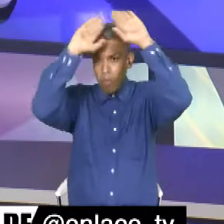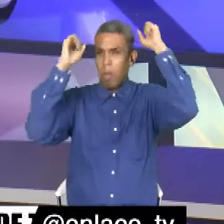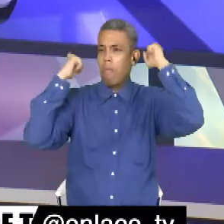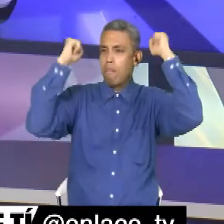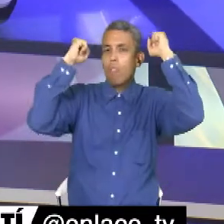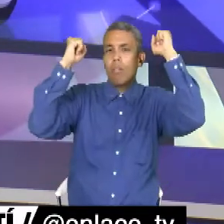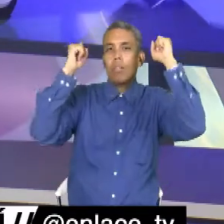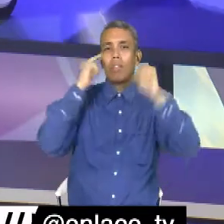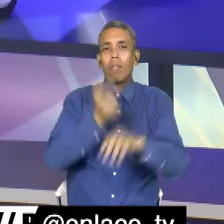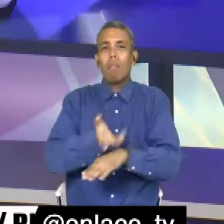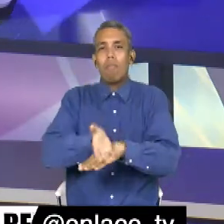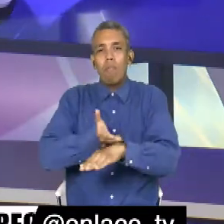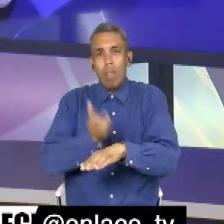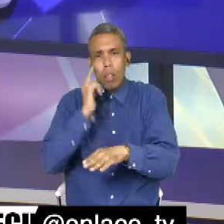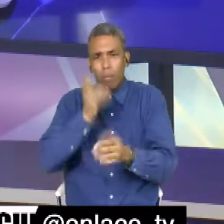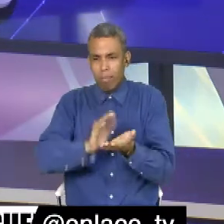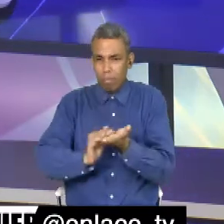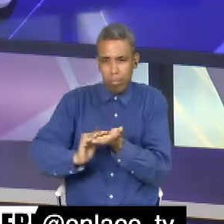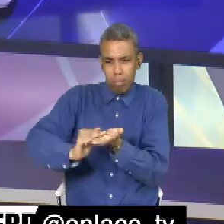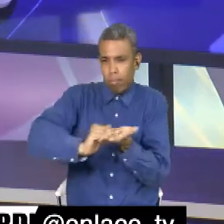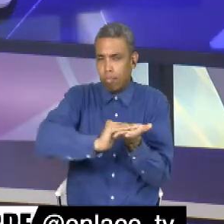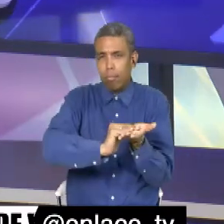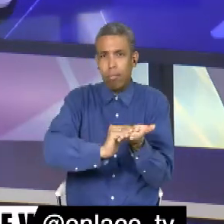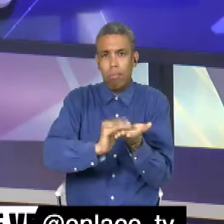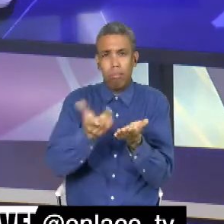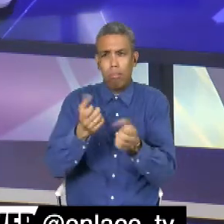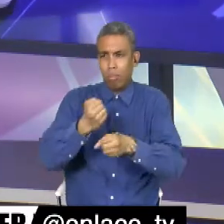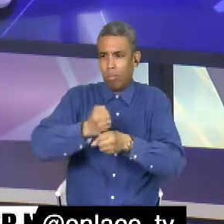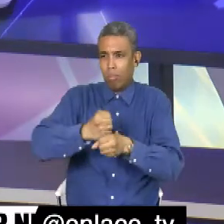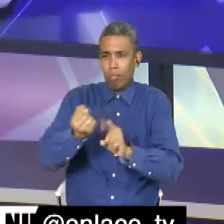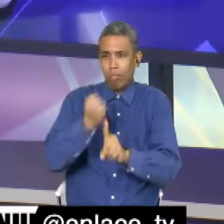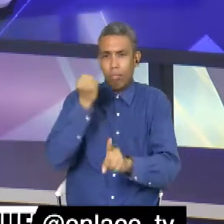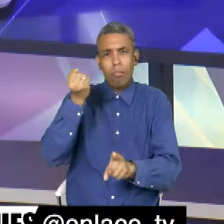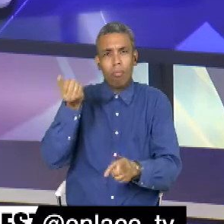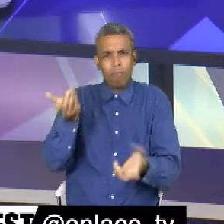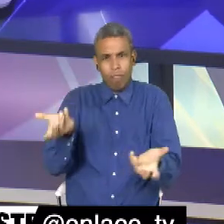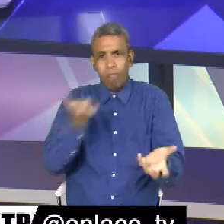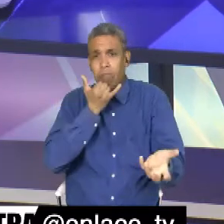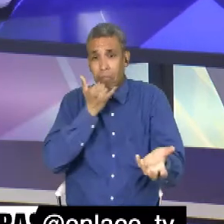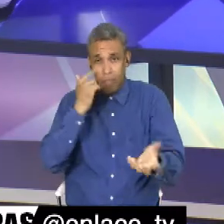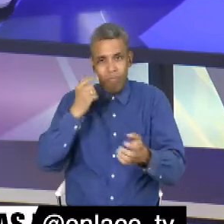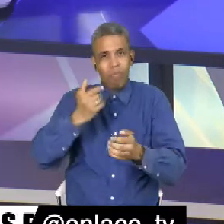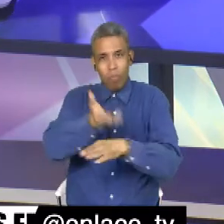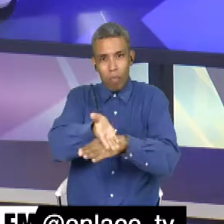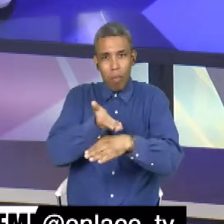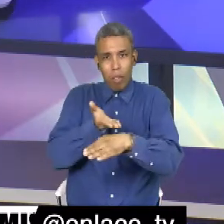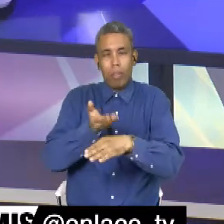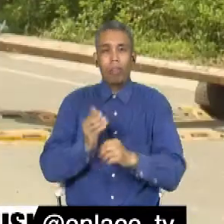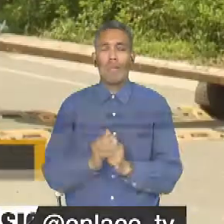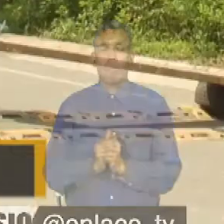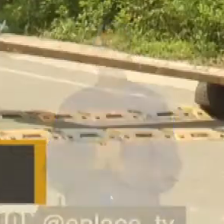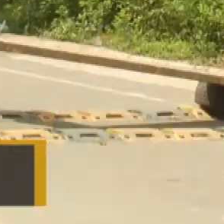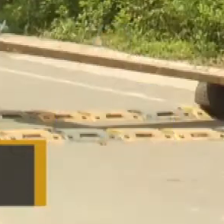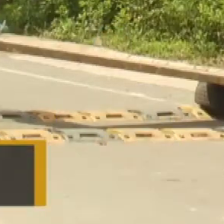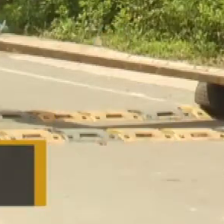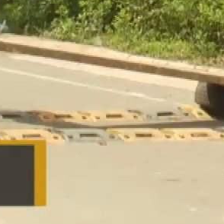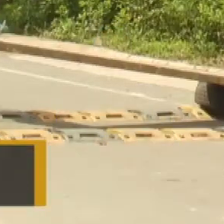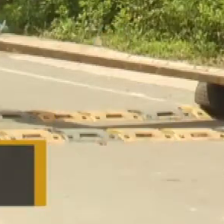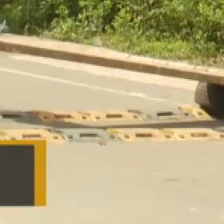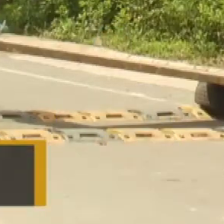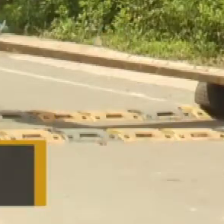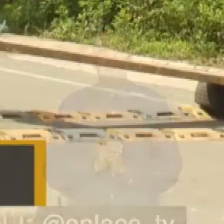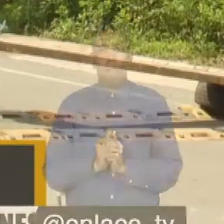por parte de la estatal petrolera e inclusión laboral. Zulay Cruz nos preparó el siguiente informe. Buenas tardes, pues las